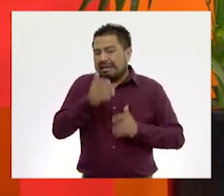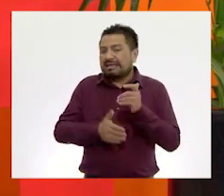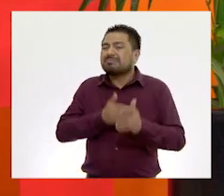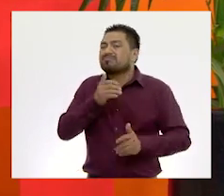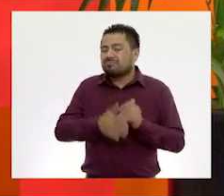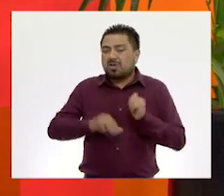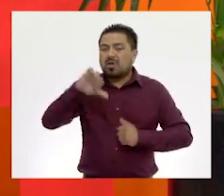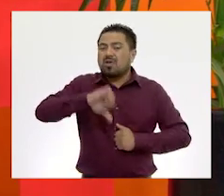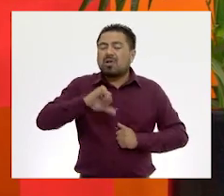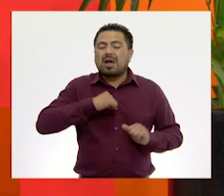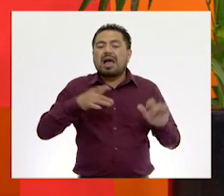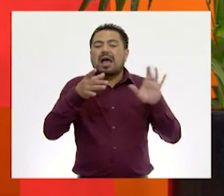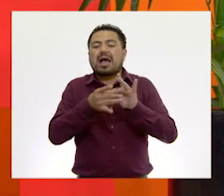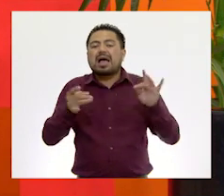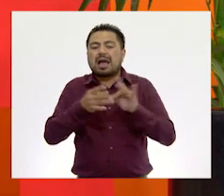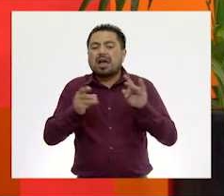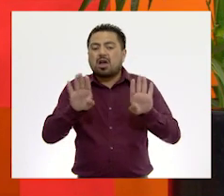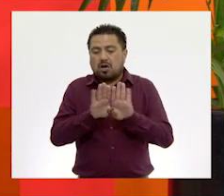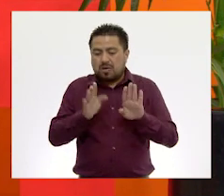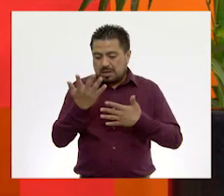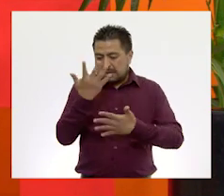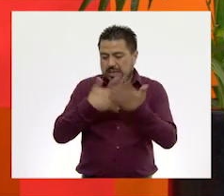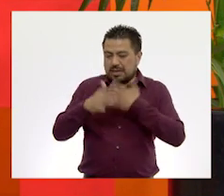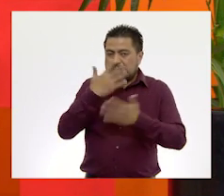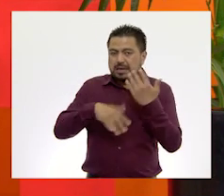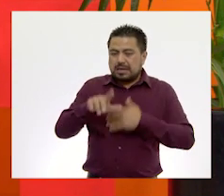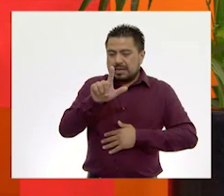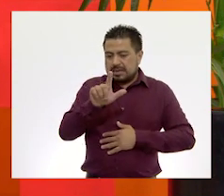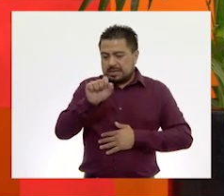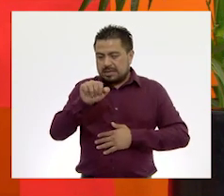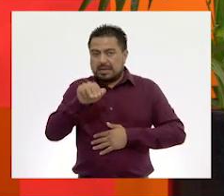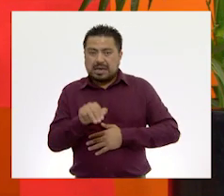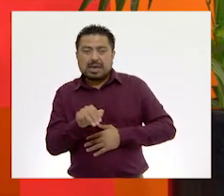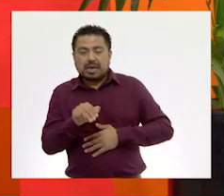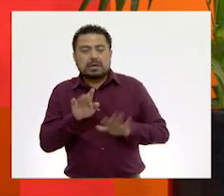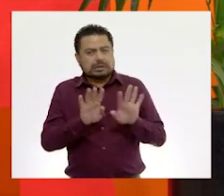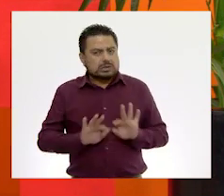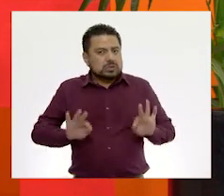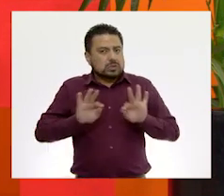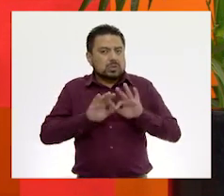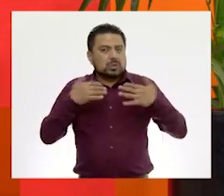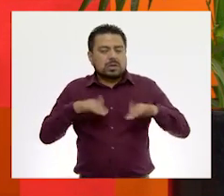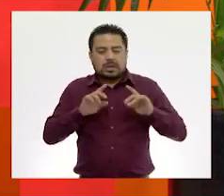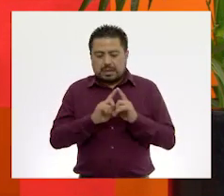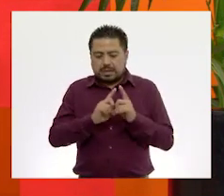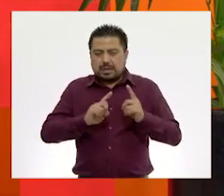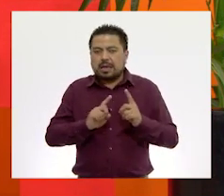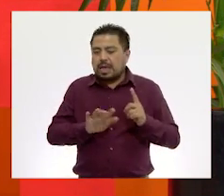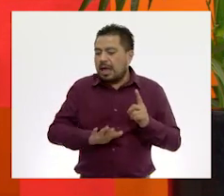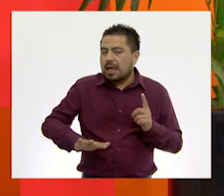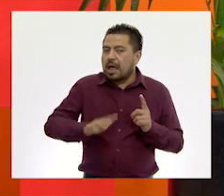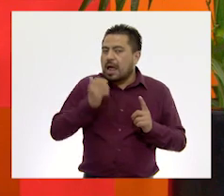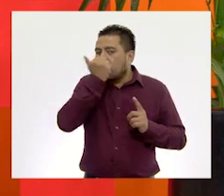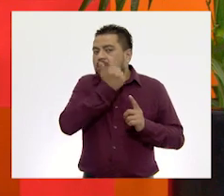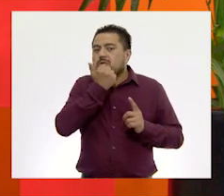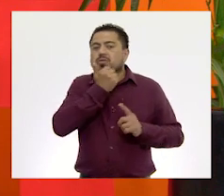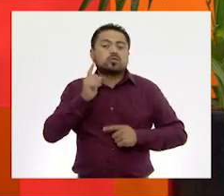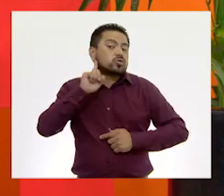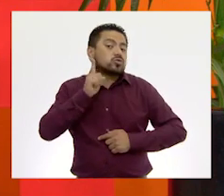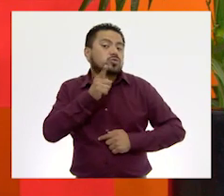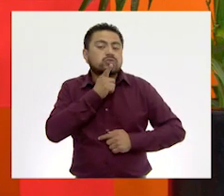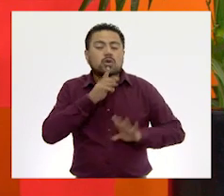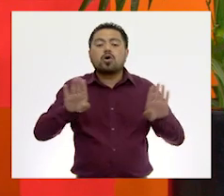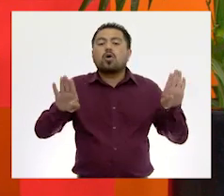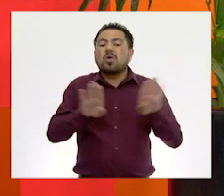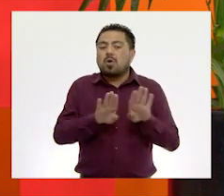terminado. Hoy hablamos de cómo la lengua de señas es un elemento importante en el desarrollo integral de las y los alumnos sordos y